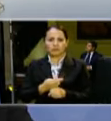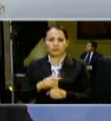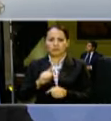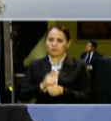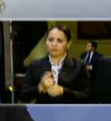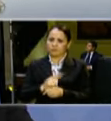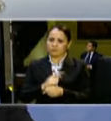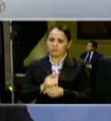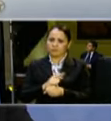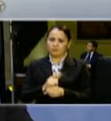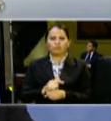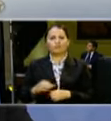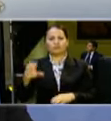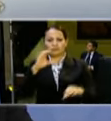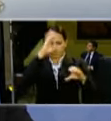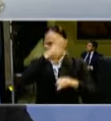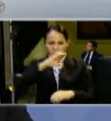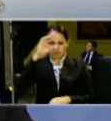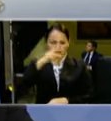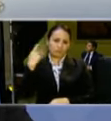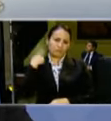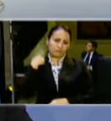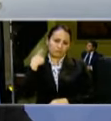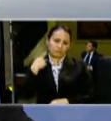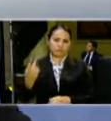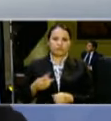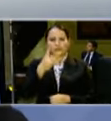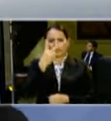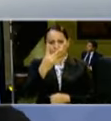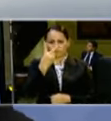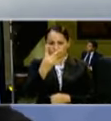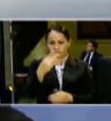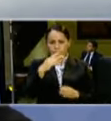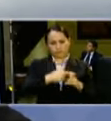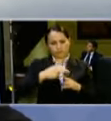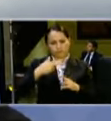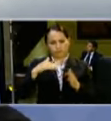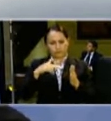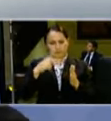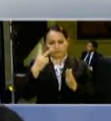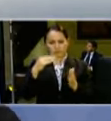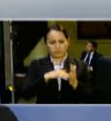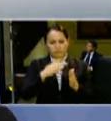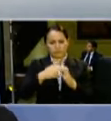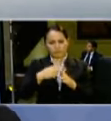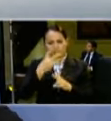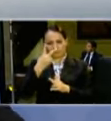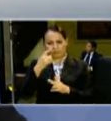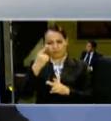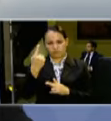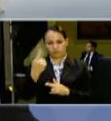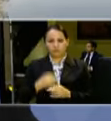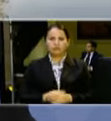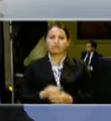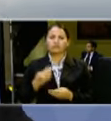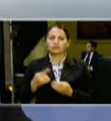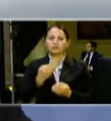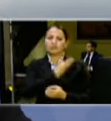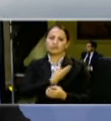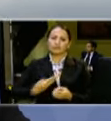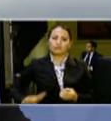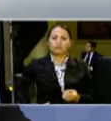en Ciencias Políticas y Relaciones Internacionales del 2000 al 2001 en el CIDE. Fue presidente de la Asociación Mexicana